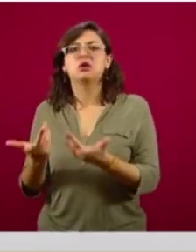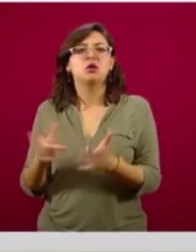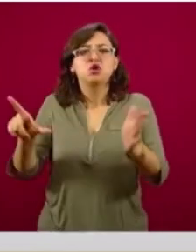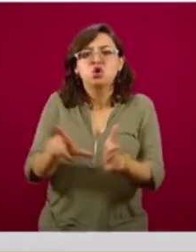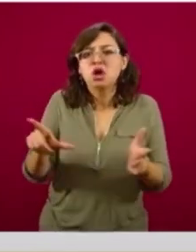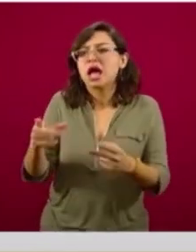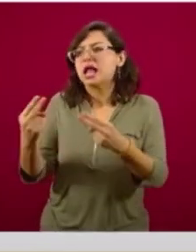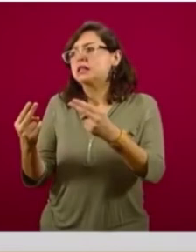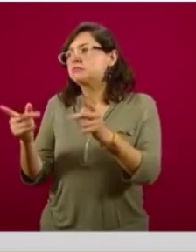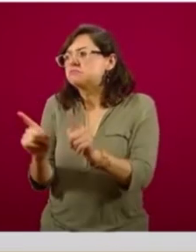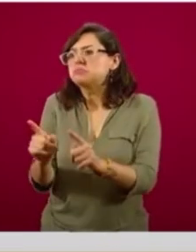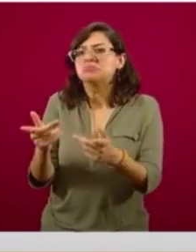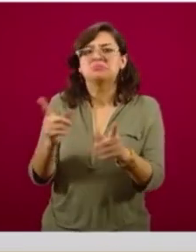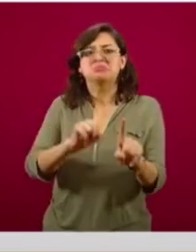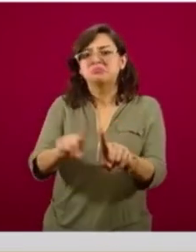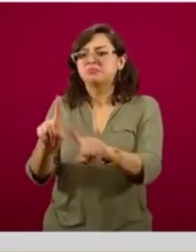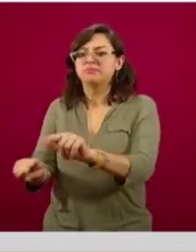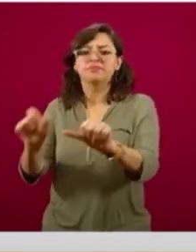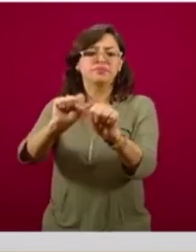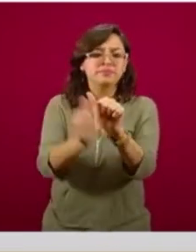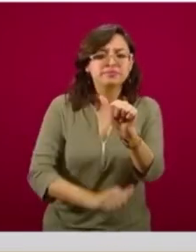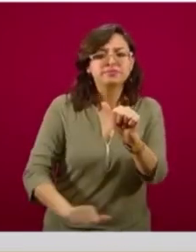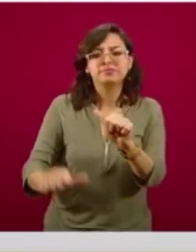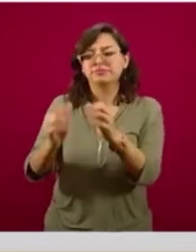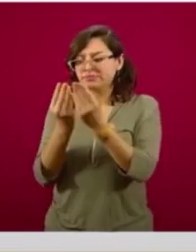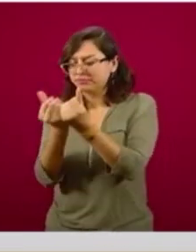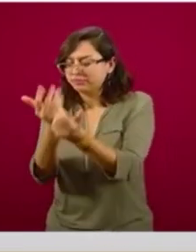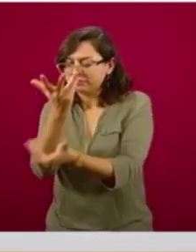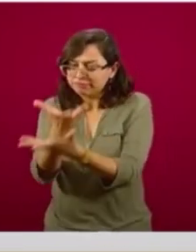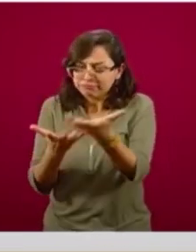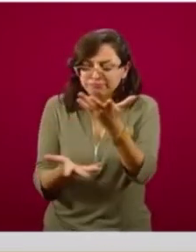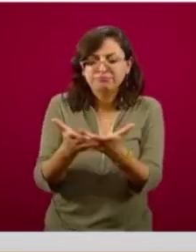afectadas, desde, por ejemplo, artistas, artesanos,